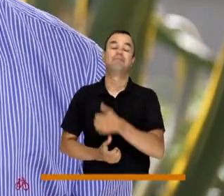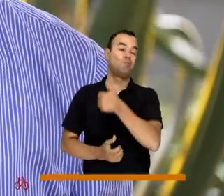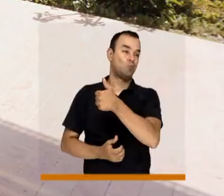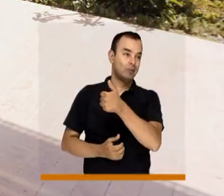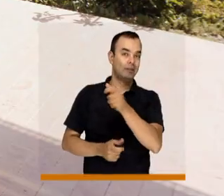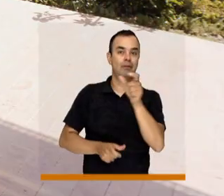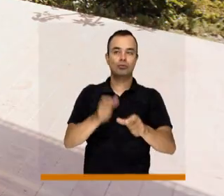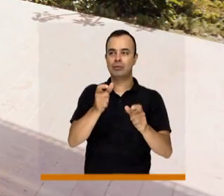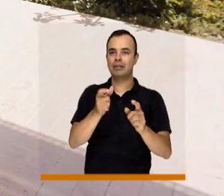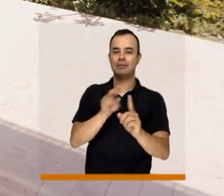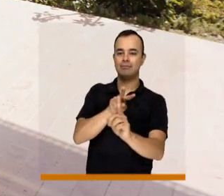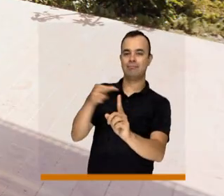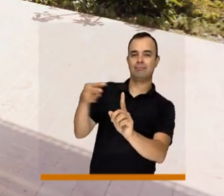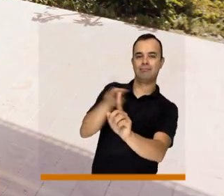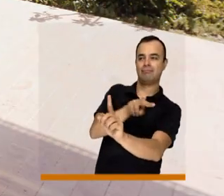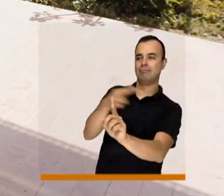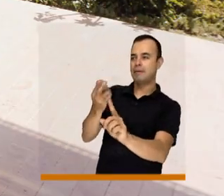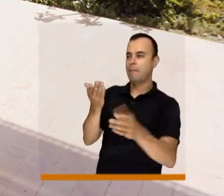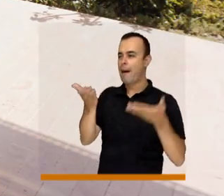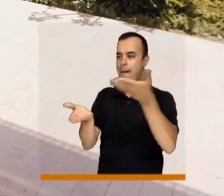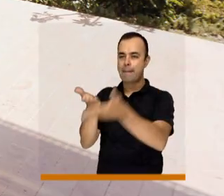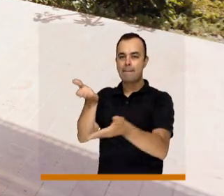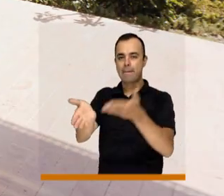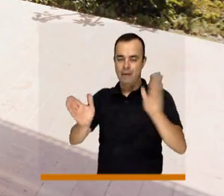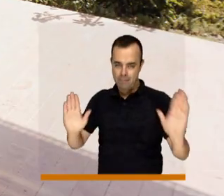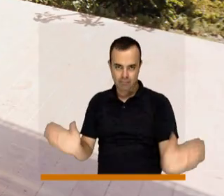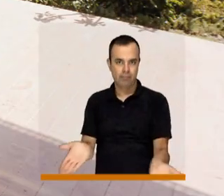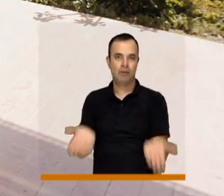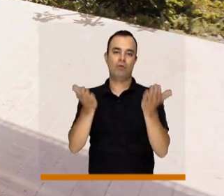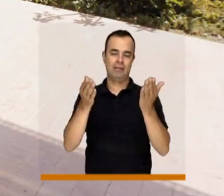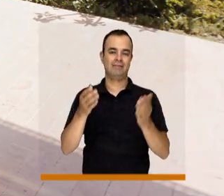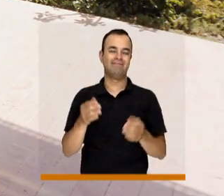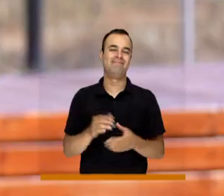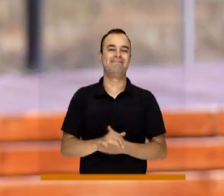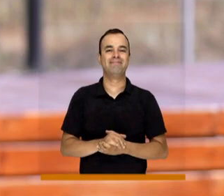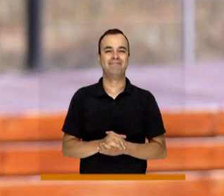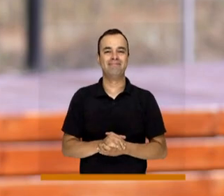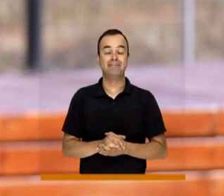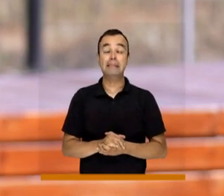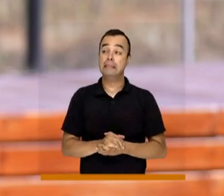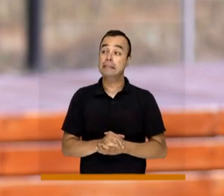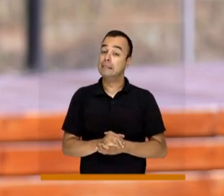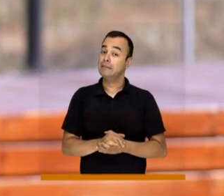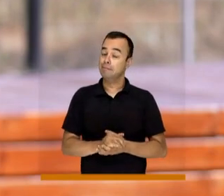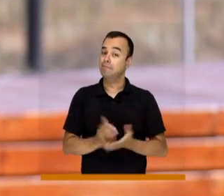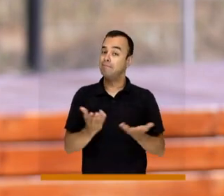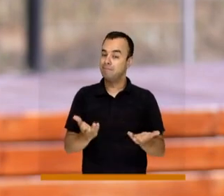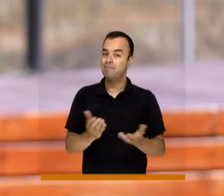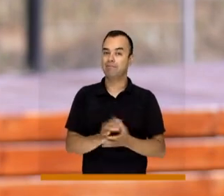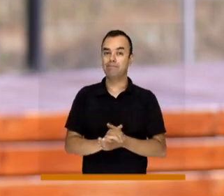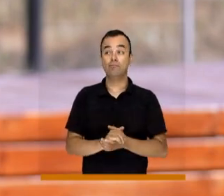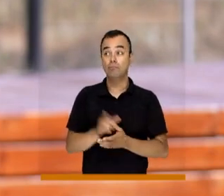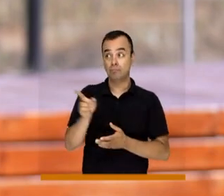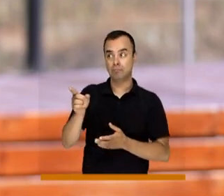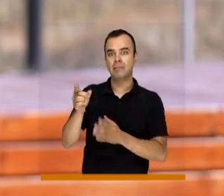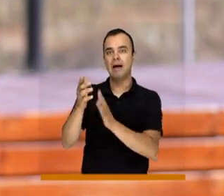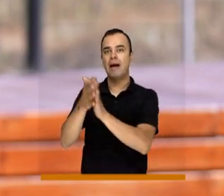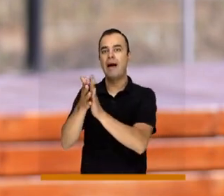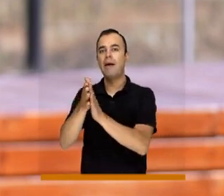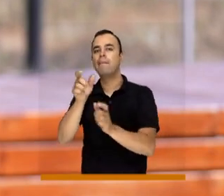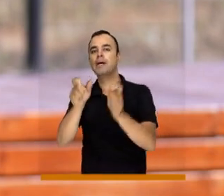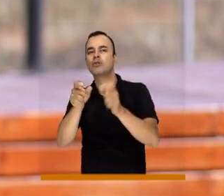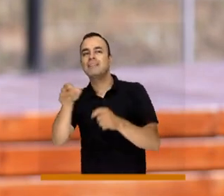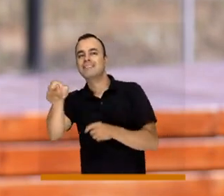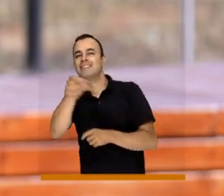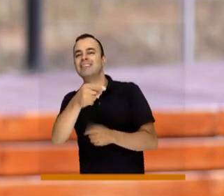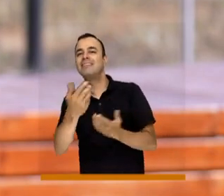como transformamos realmente una sociedad. Propositivos desde múltiples ámbitos, también hacemos política todos los días, sin duda. Bueno, pues